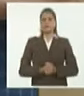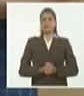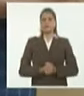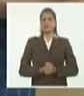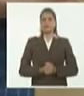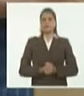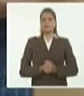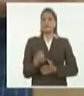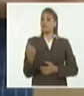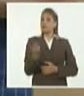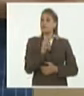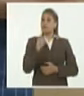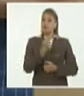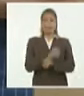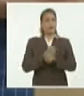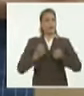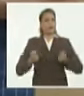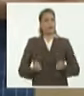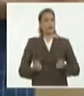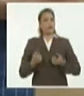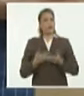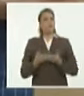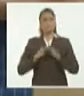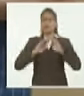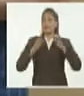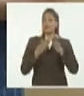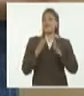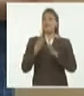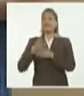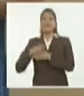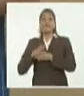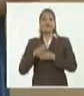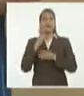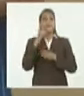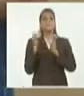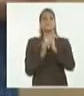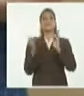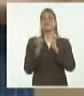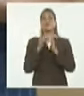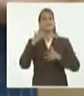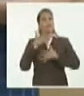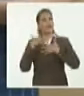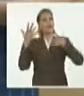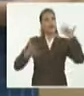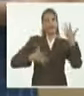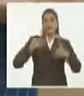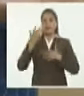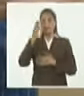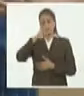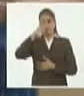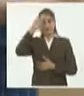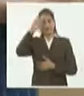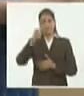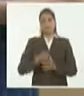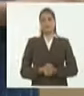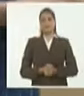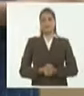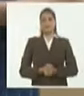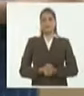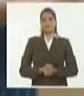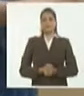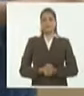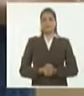se forjaron, y significa millones de alegrías para el pueblo cubano. Y llega